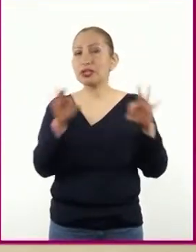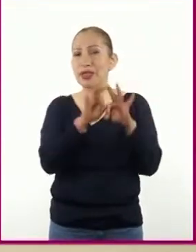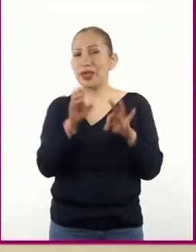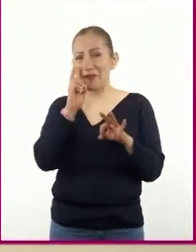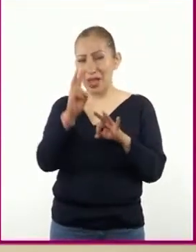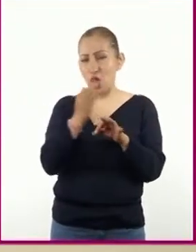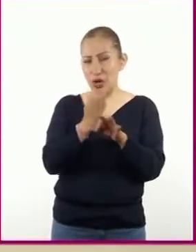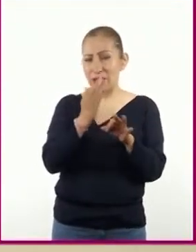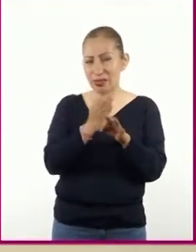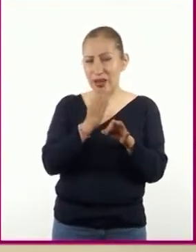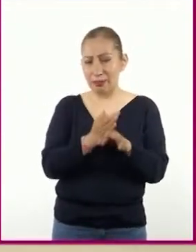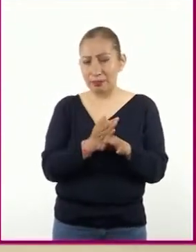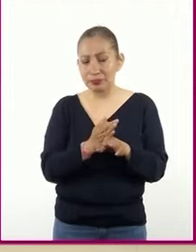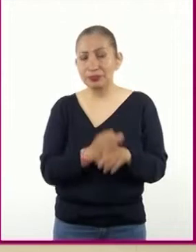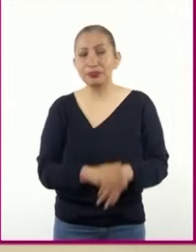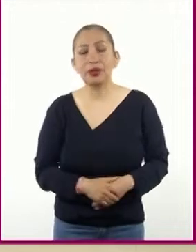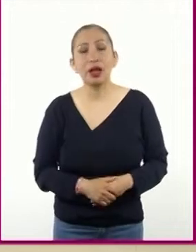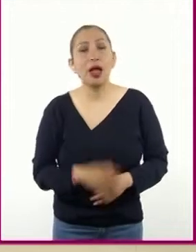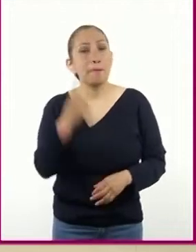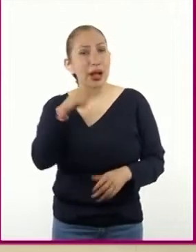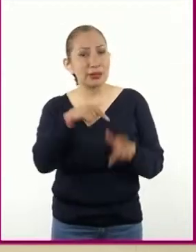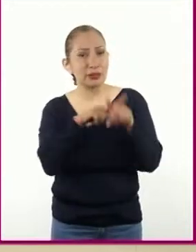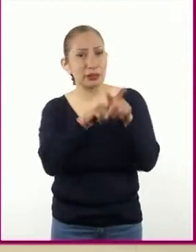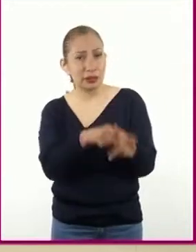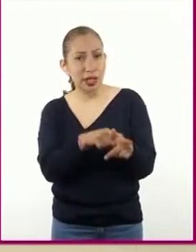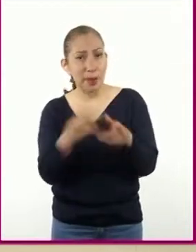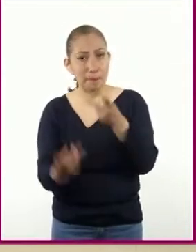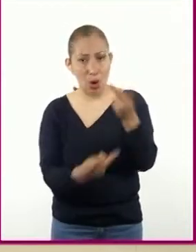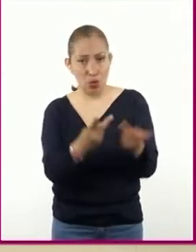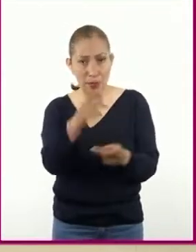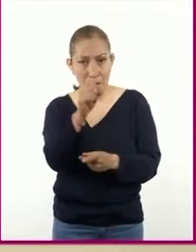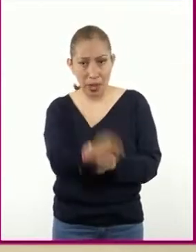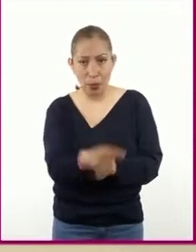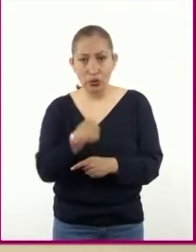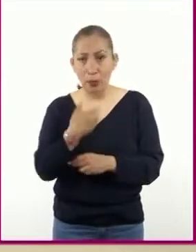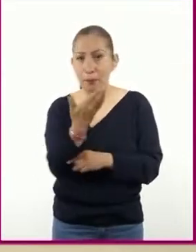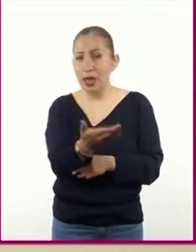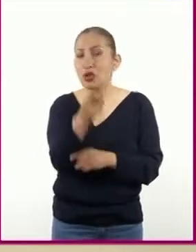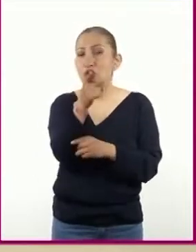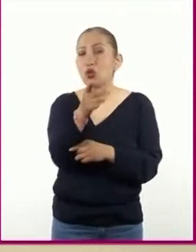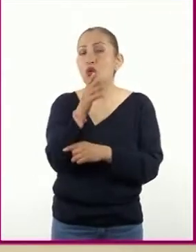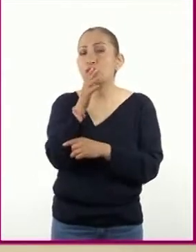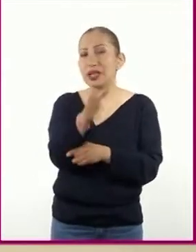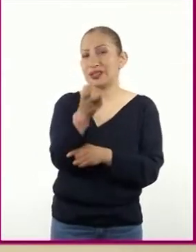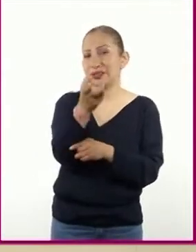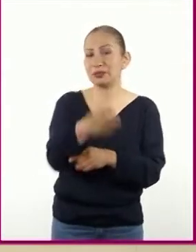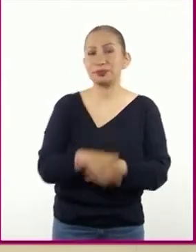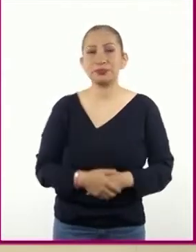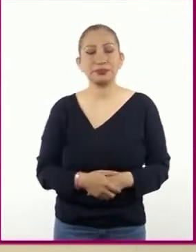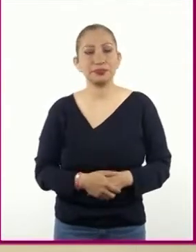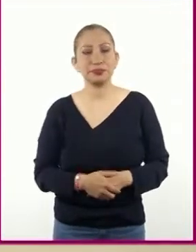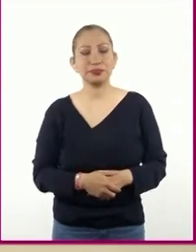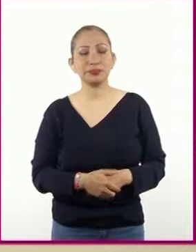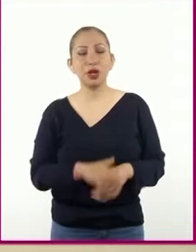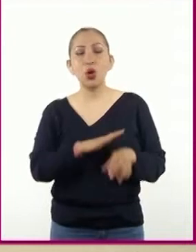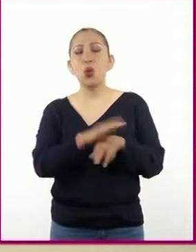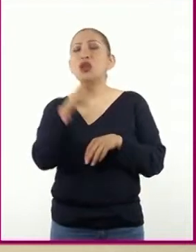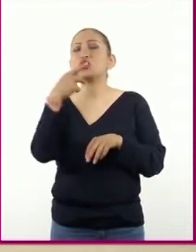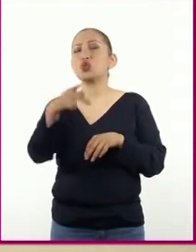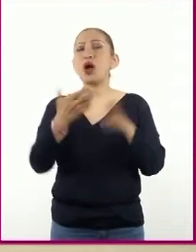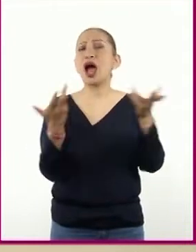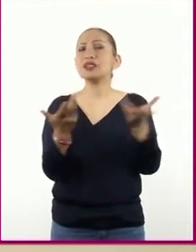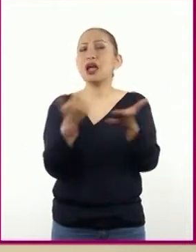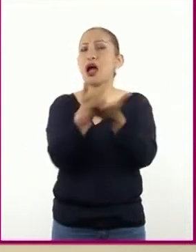que vimos y escuchamos, ¿verdad? Para continuar con las preguntas, les pediría que contesten la siguiente. ¿Cuáles son sus